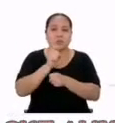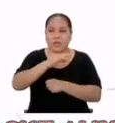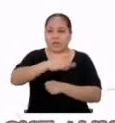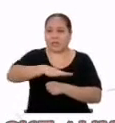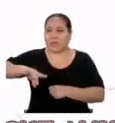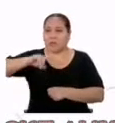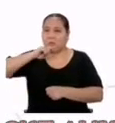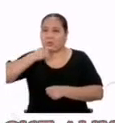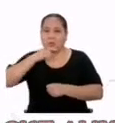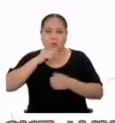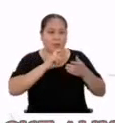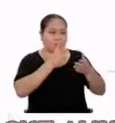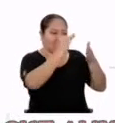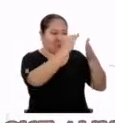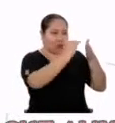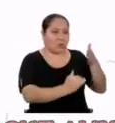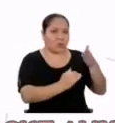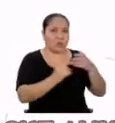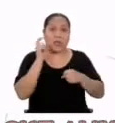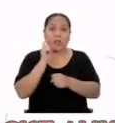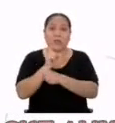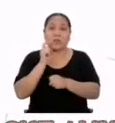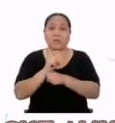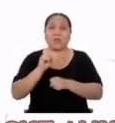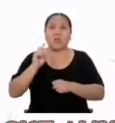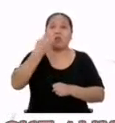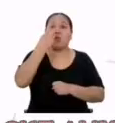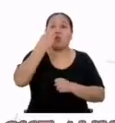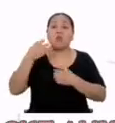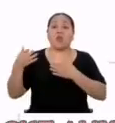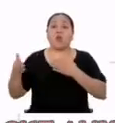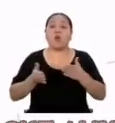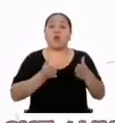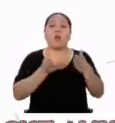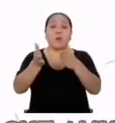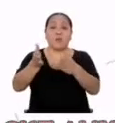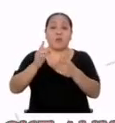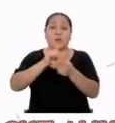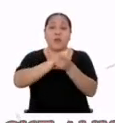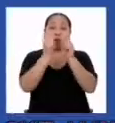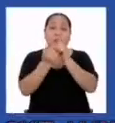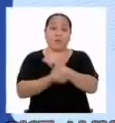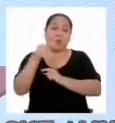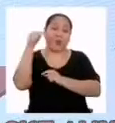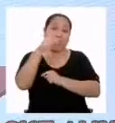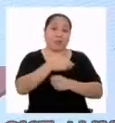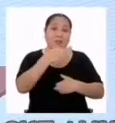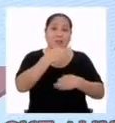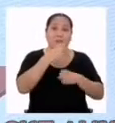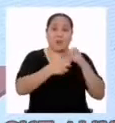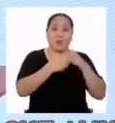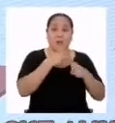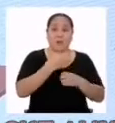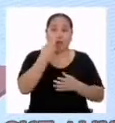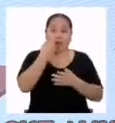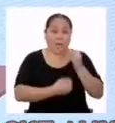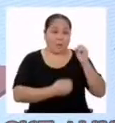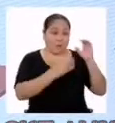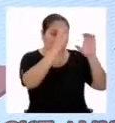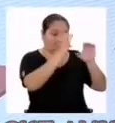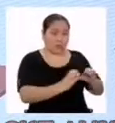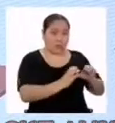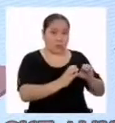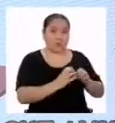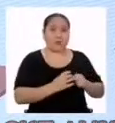nos ayuda a ver que la educación es el único camino para cambiar esta situación. Ambos párrafos, si los